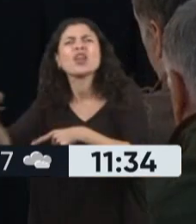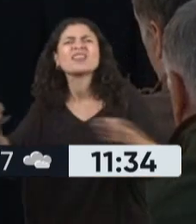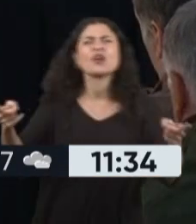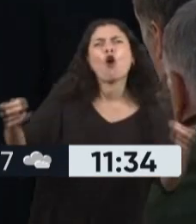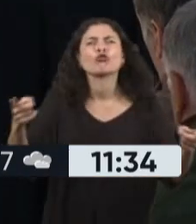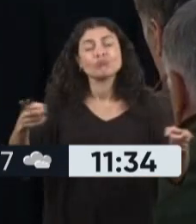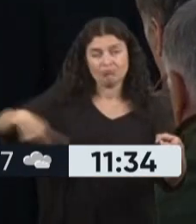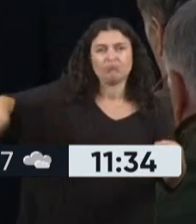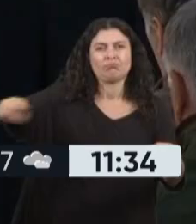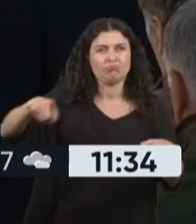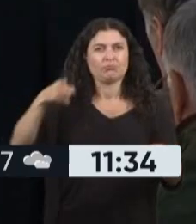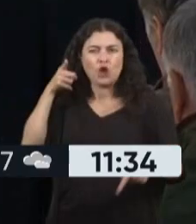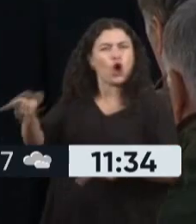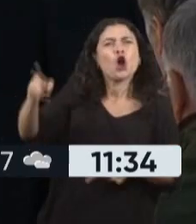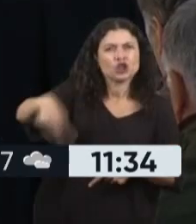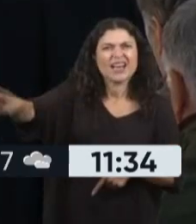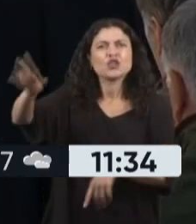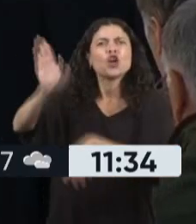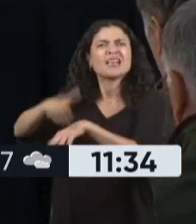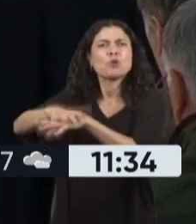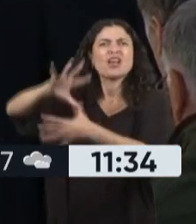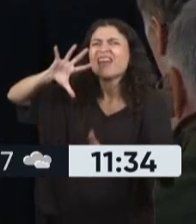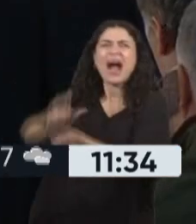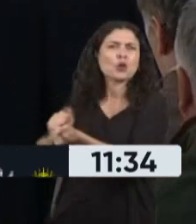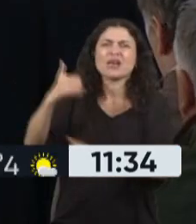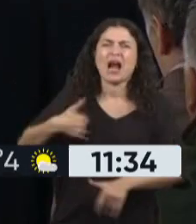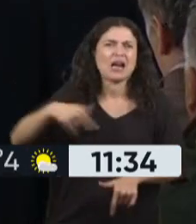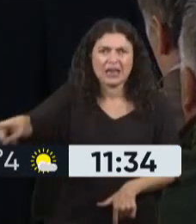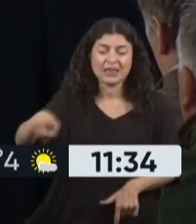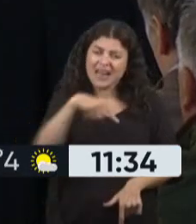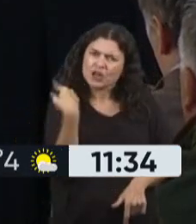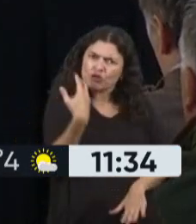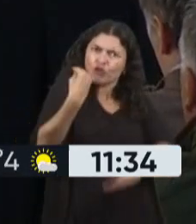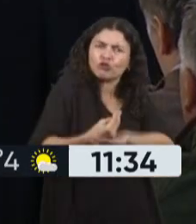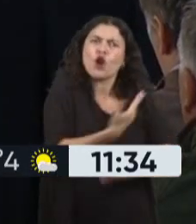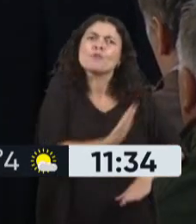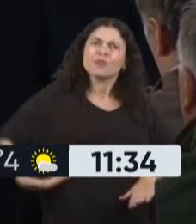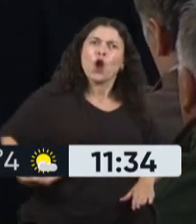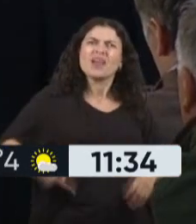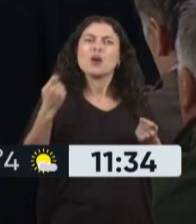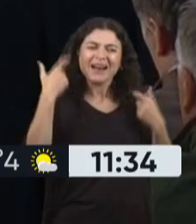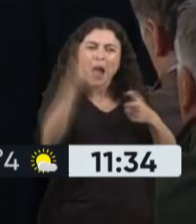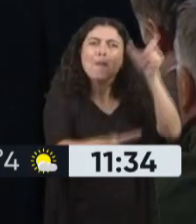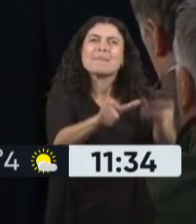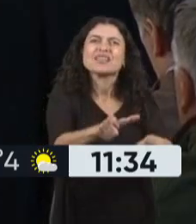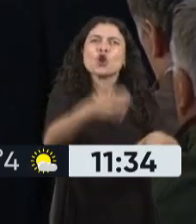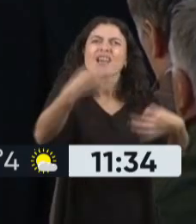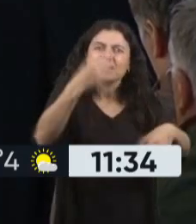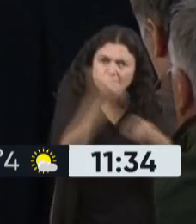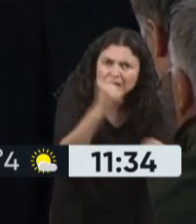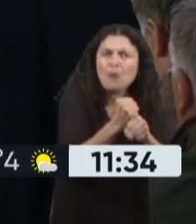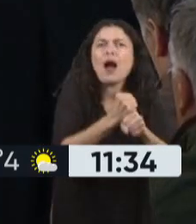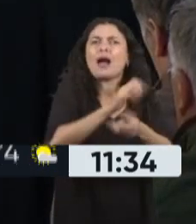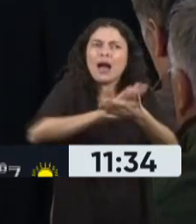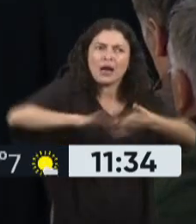han arruinado la Argentina. Y no vamos a parar, porque nosotros gobernamos para los argentinos de bien, para los que quieren vivir del fruto de su